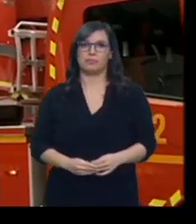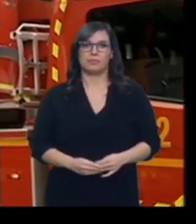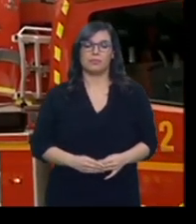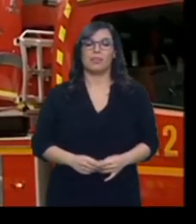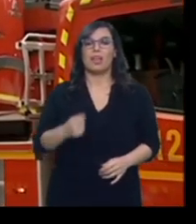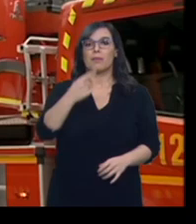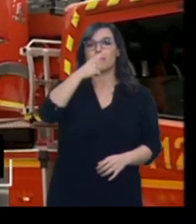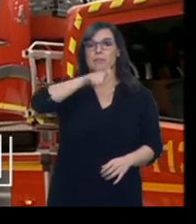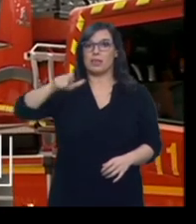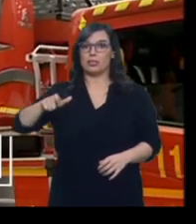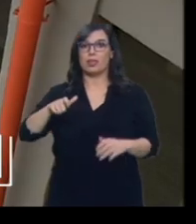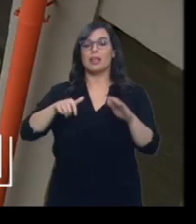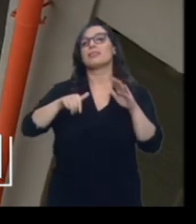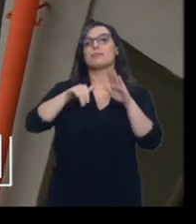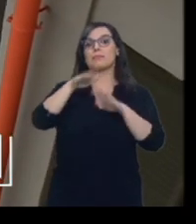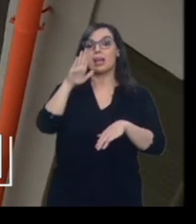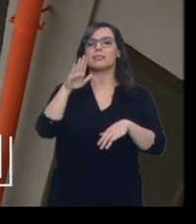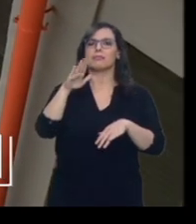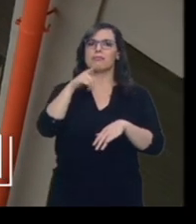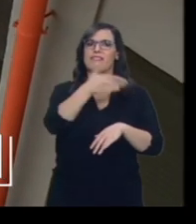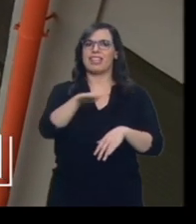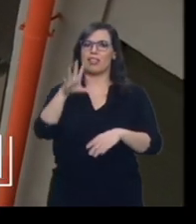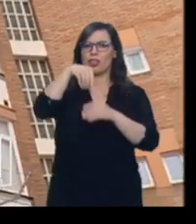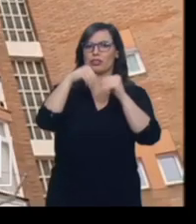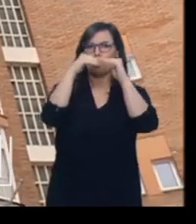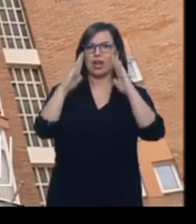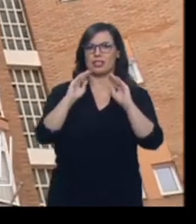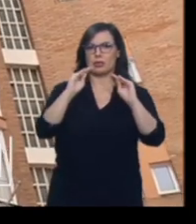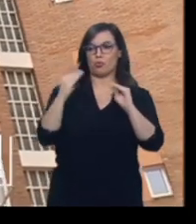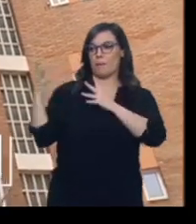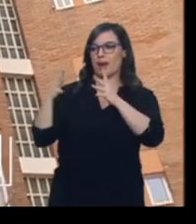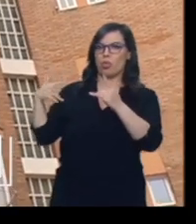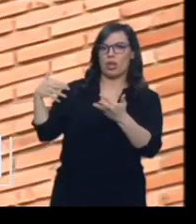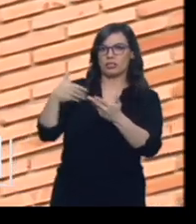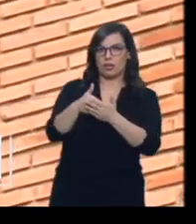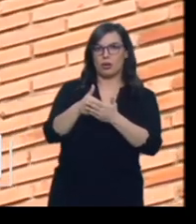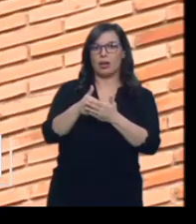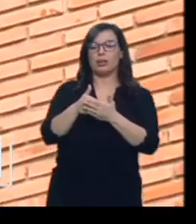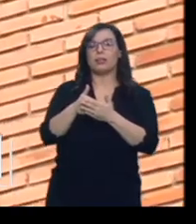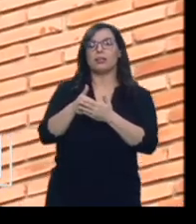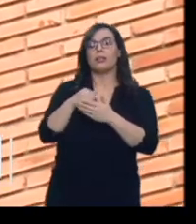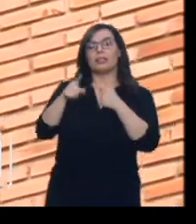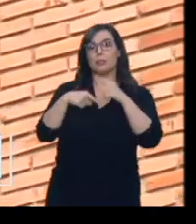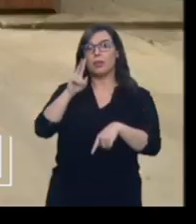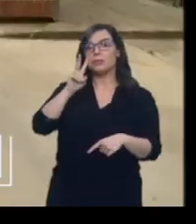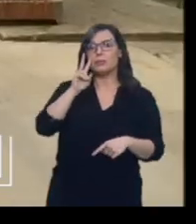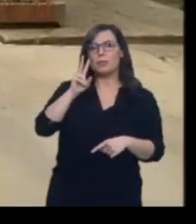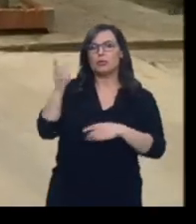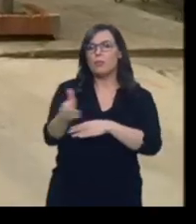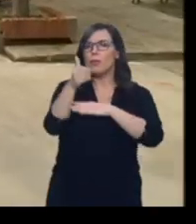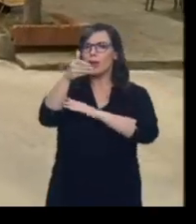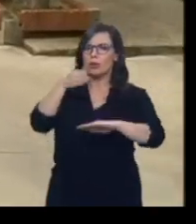Más de 1000 personas han fallecido en casa desde que se iniciara la pandemia en nuestra comunidad. Veremos cómo acceden los bomberos a estas